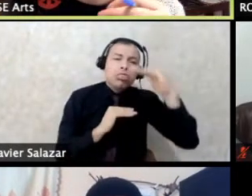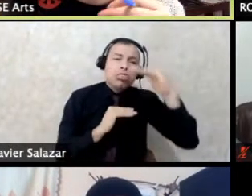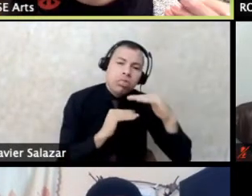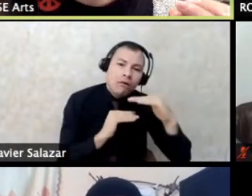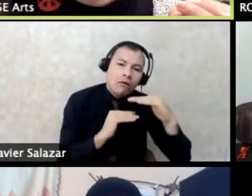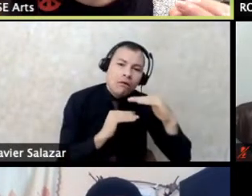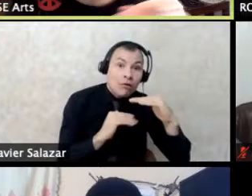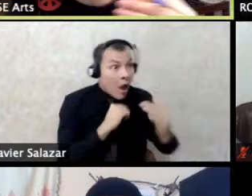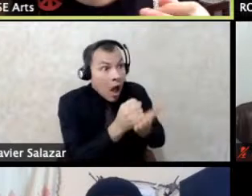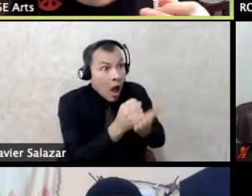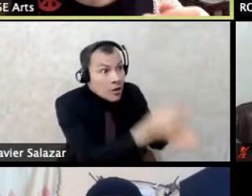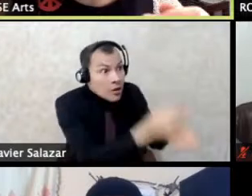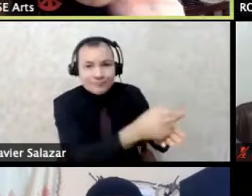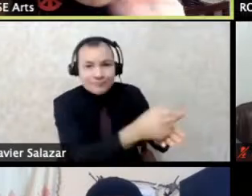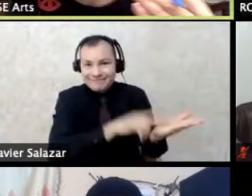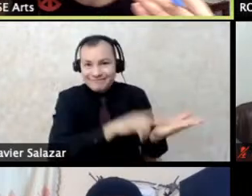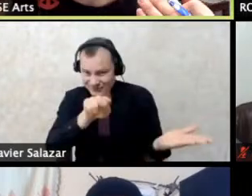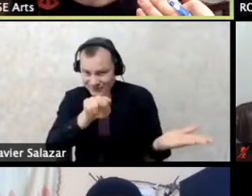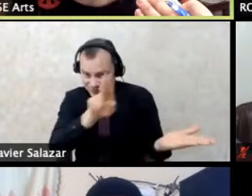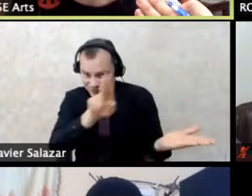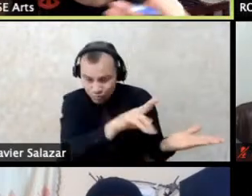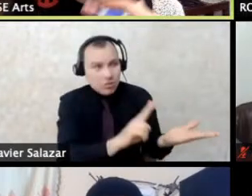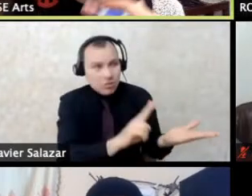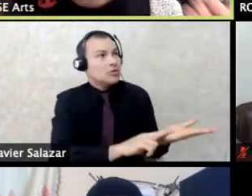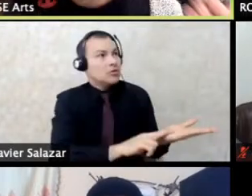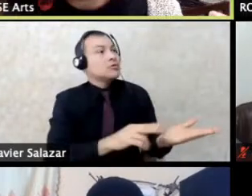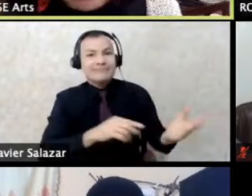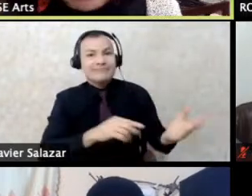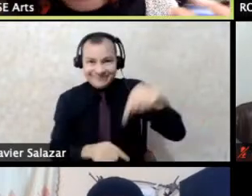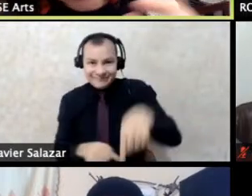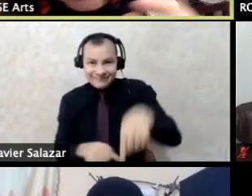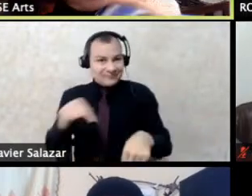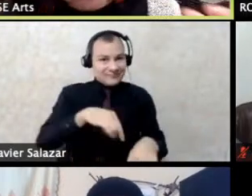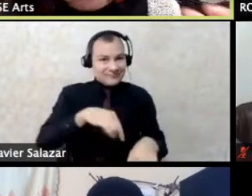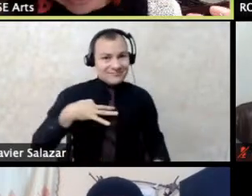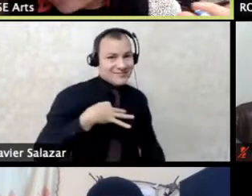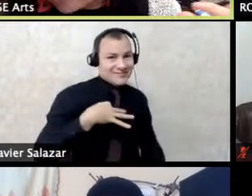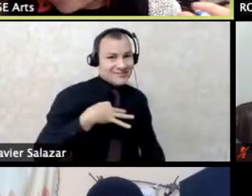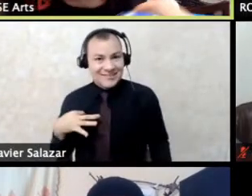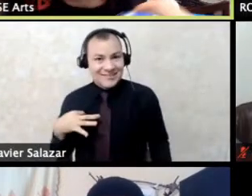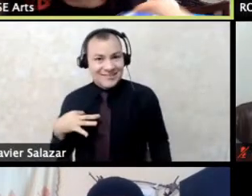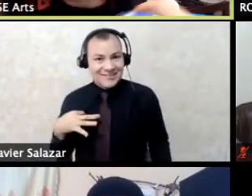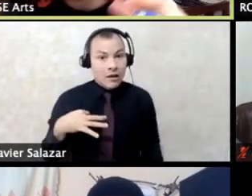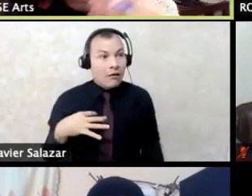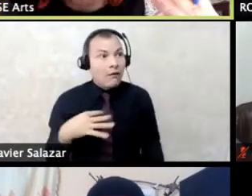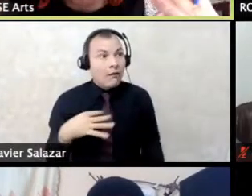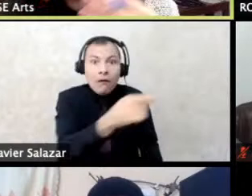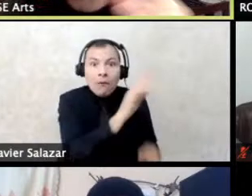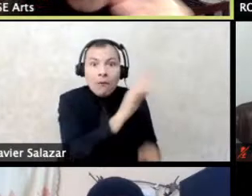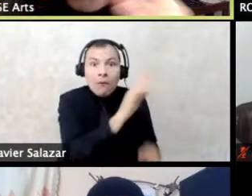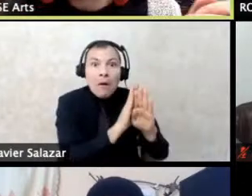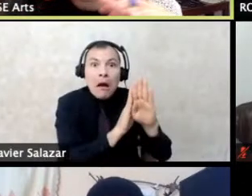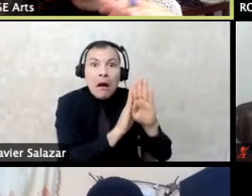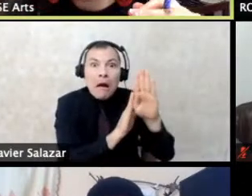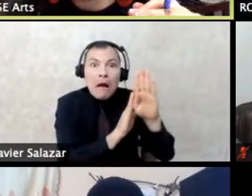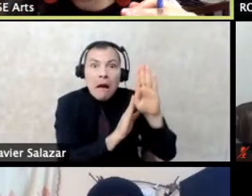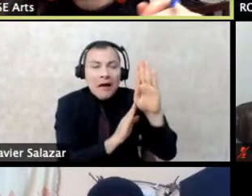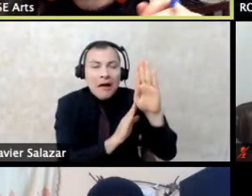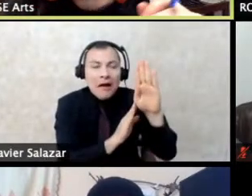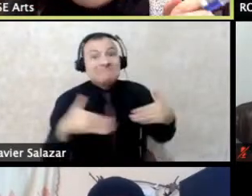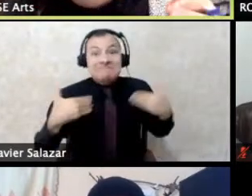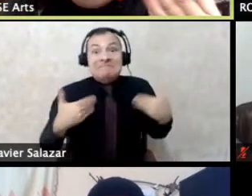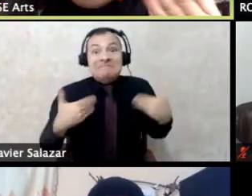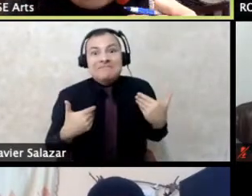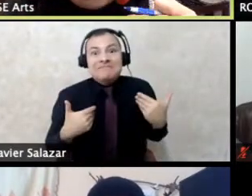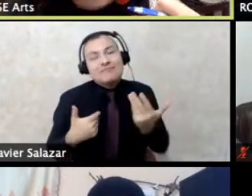entre ellos y en sus clases. Pero desafortunadamente, como ustedes saben, llegó el COVID-19 y nos tocó parar todo. Nosotros esperamos